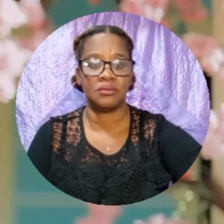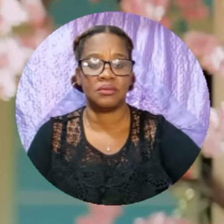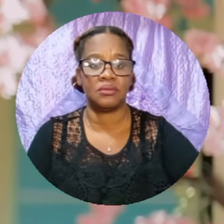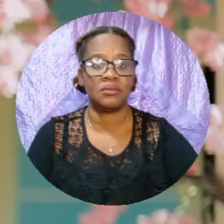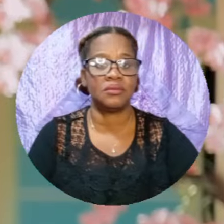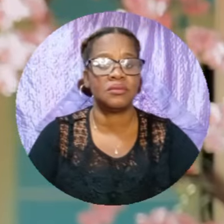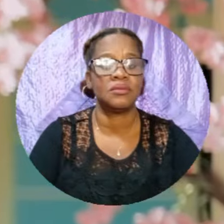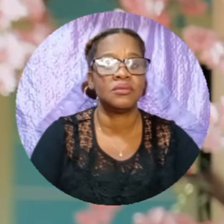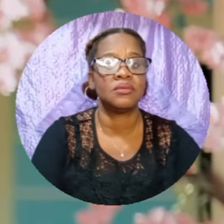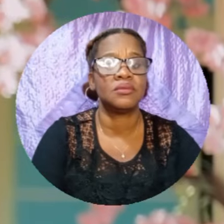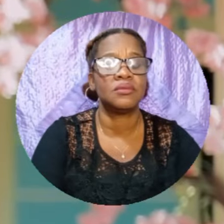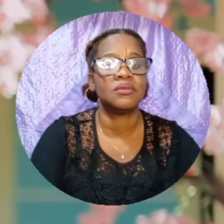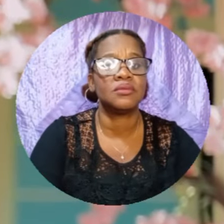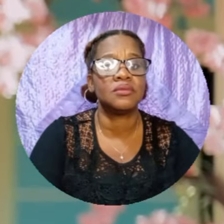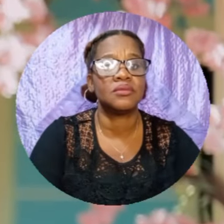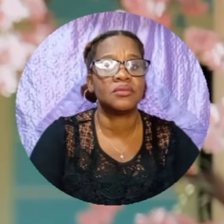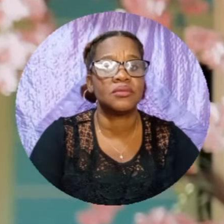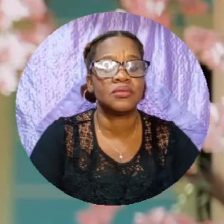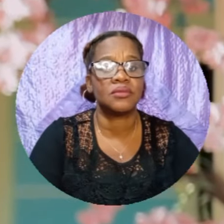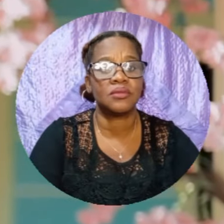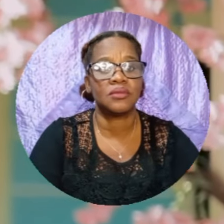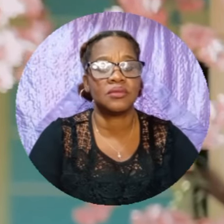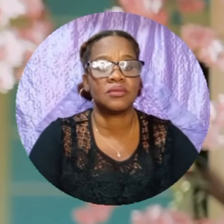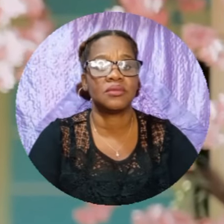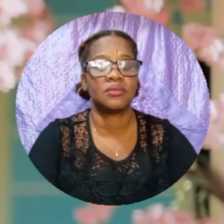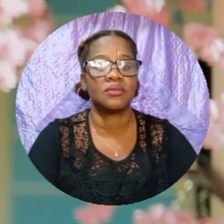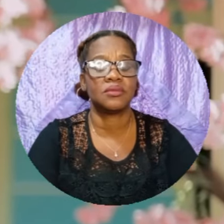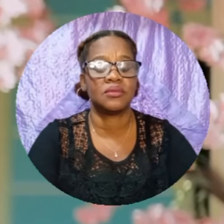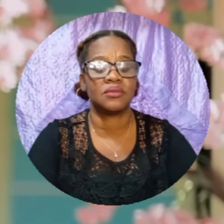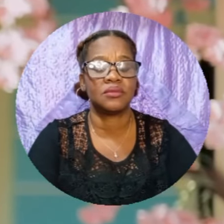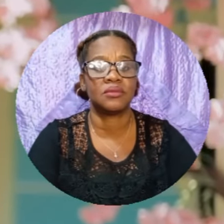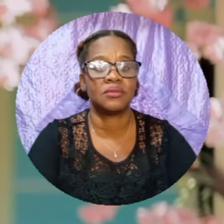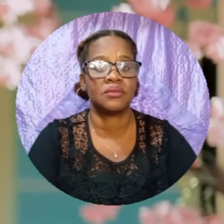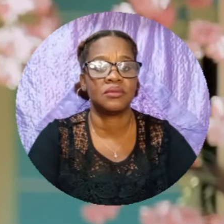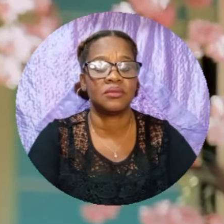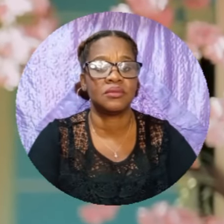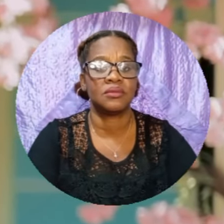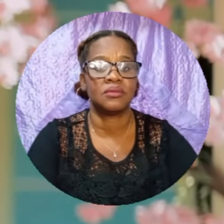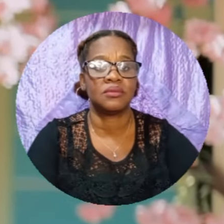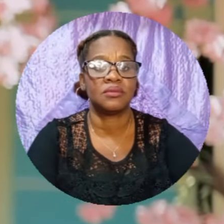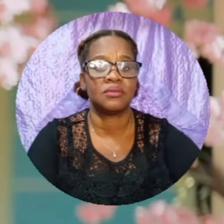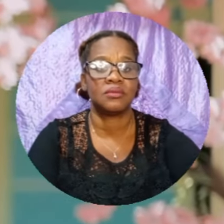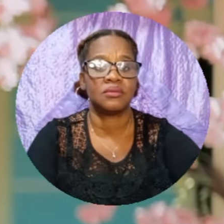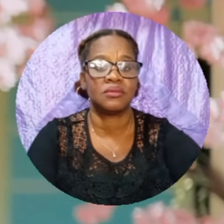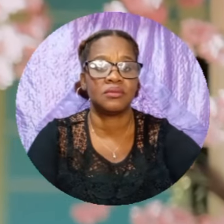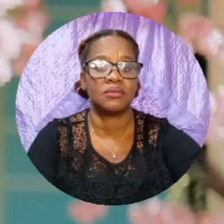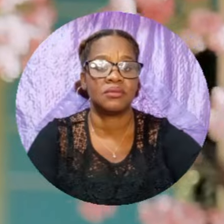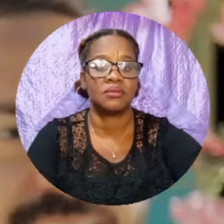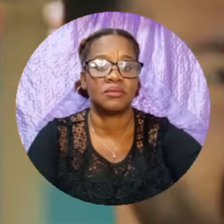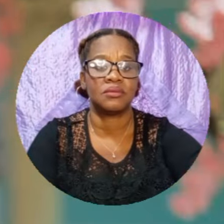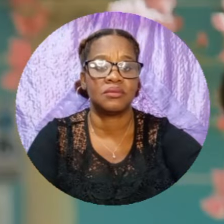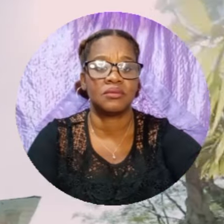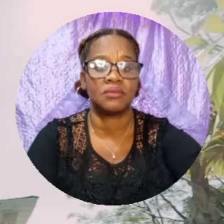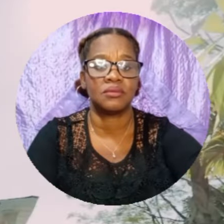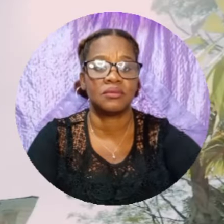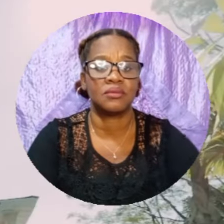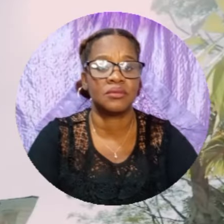majestuoso y lo importante que es Jarabacoa. Y hoy tenemos una aventura que yo estoy seguro que te va a encantar. Así que prepárate.